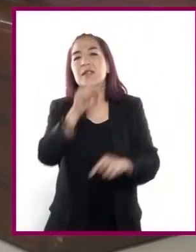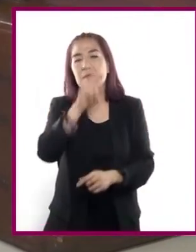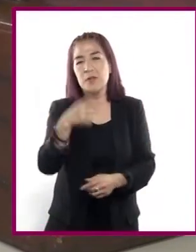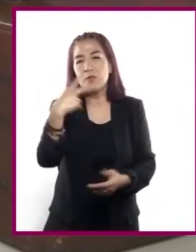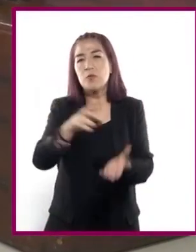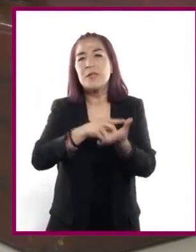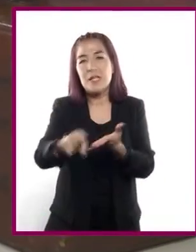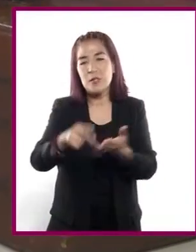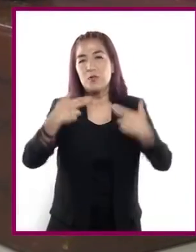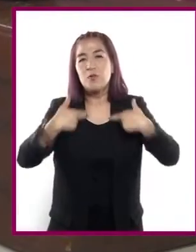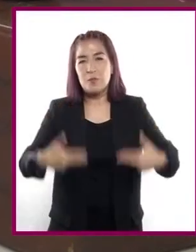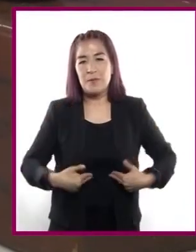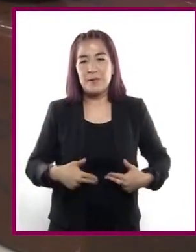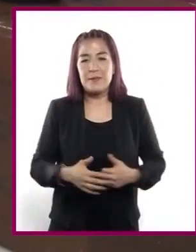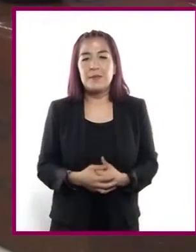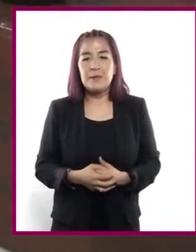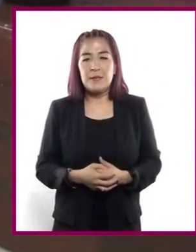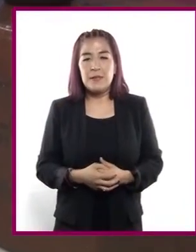de los derechos humanos.